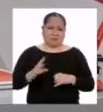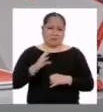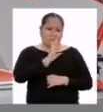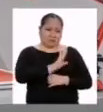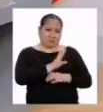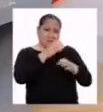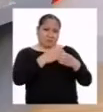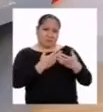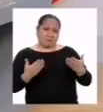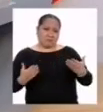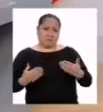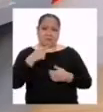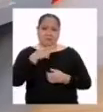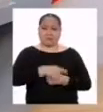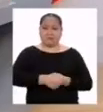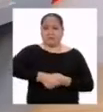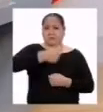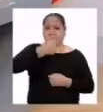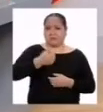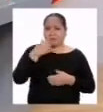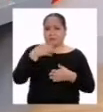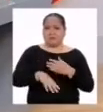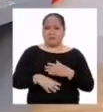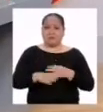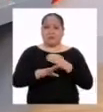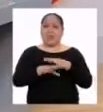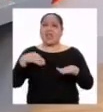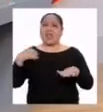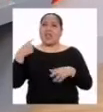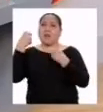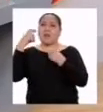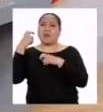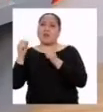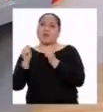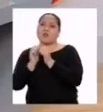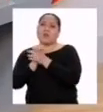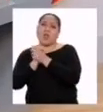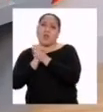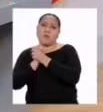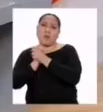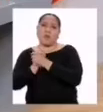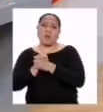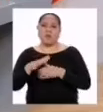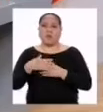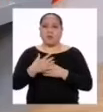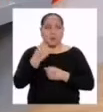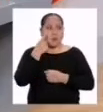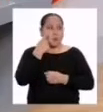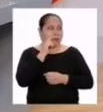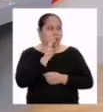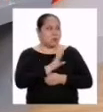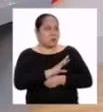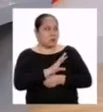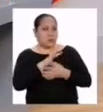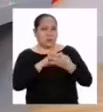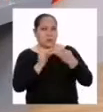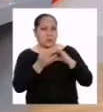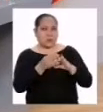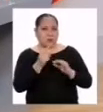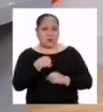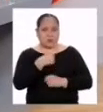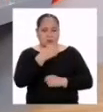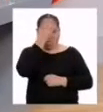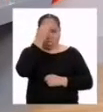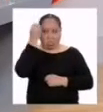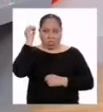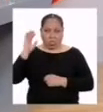cosas, era funcionario público, salía a pasear con sus colegas. Luego de conocer su historia, creo que ello eliminó